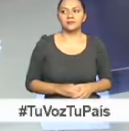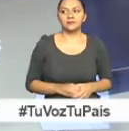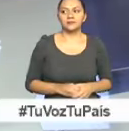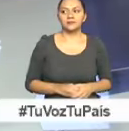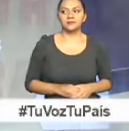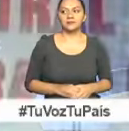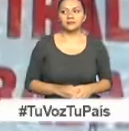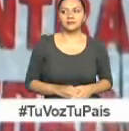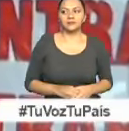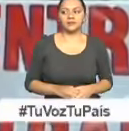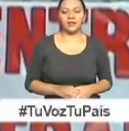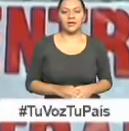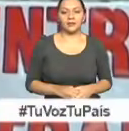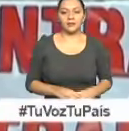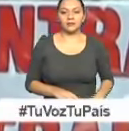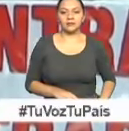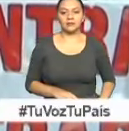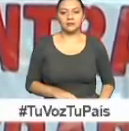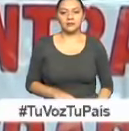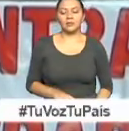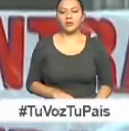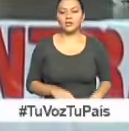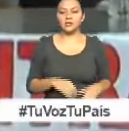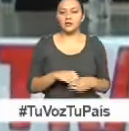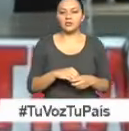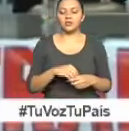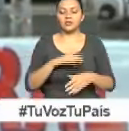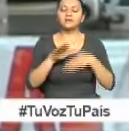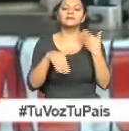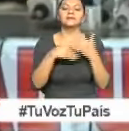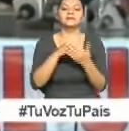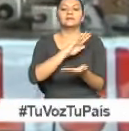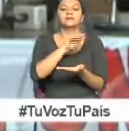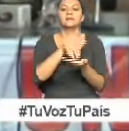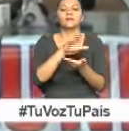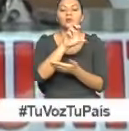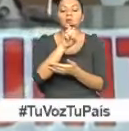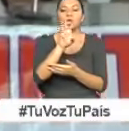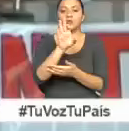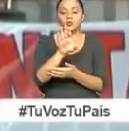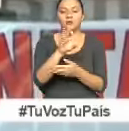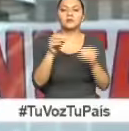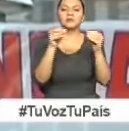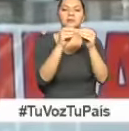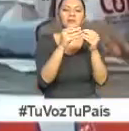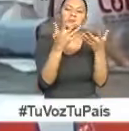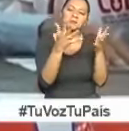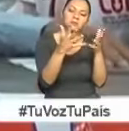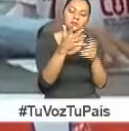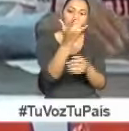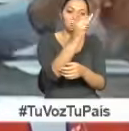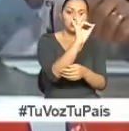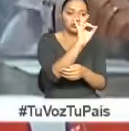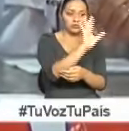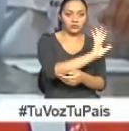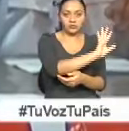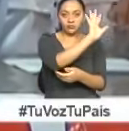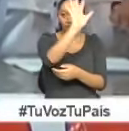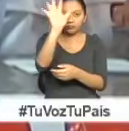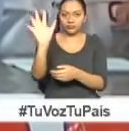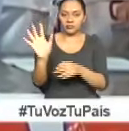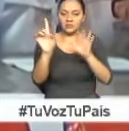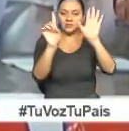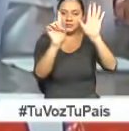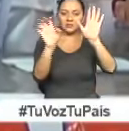agosto. La Central Unitaria de Trabajadores CUT, que aglutina alrededor de 650.000